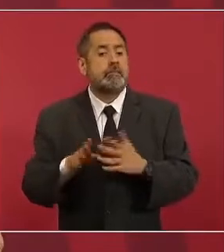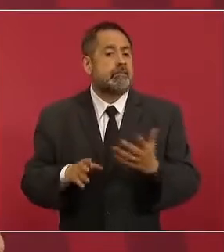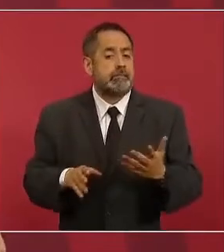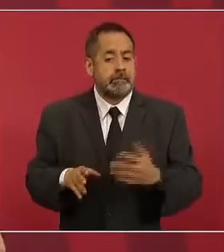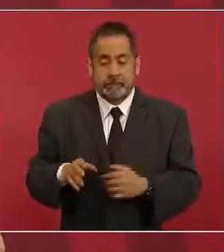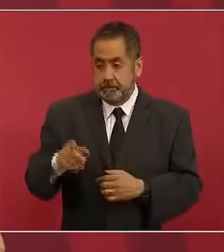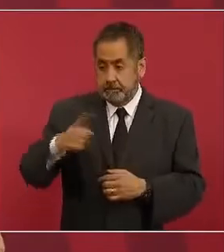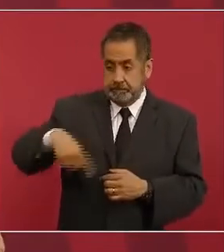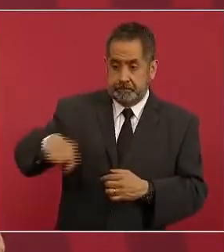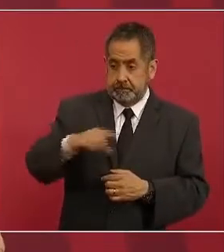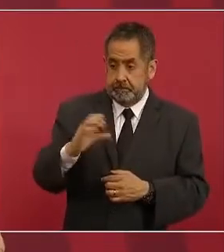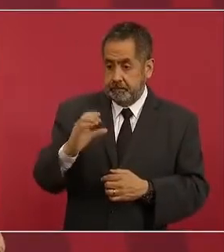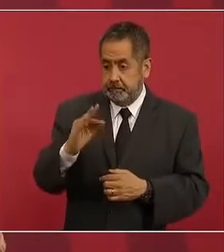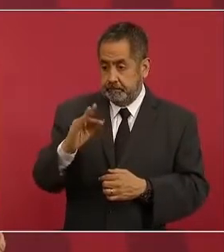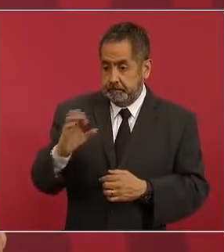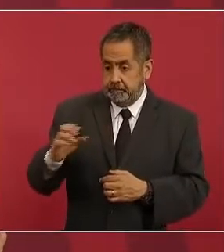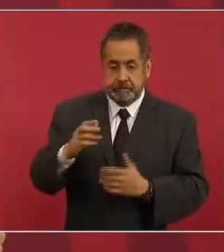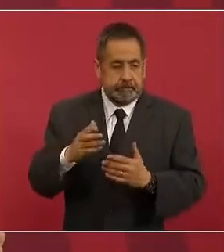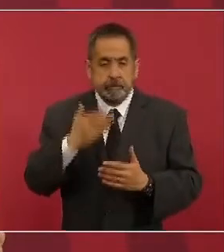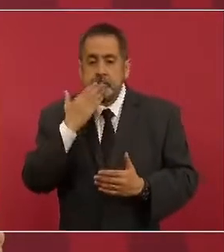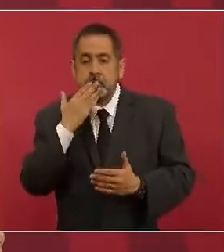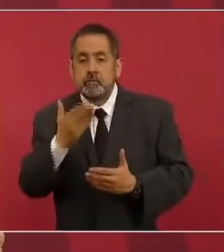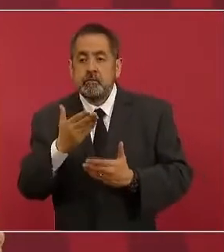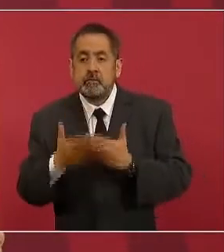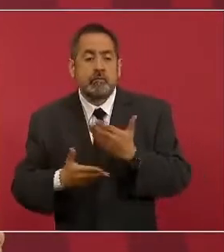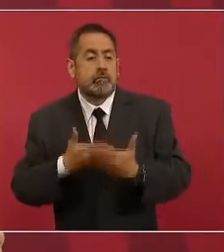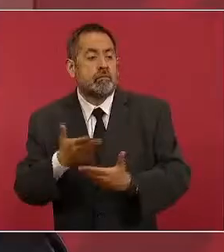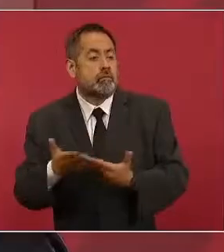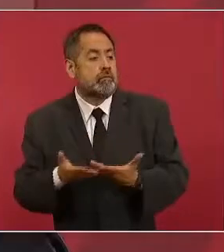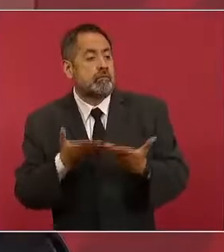este servicio